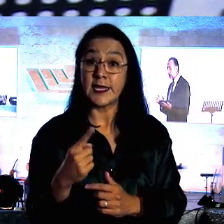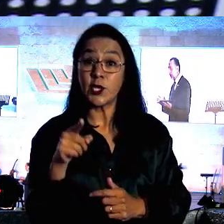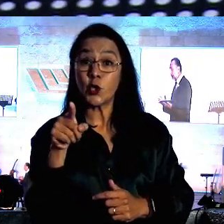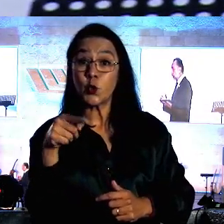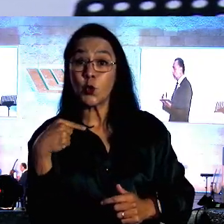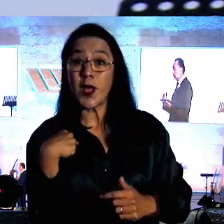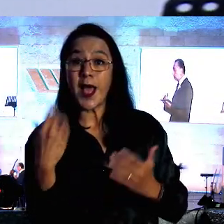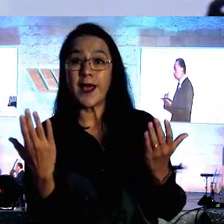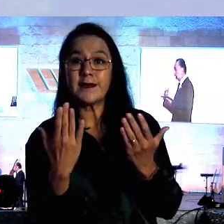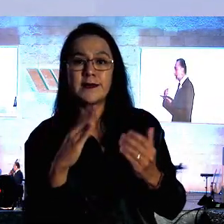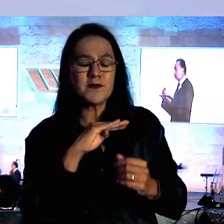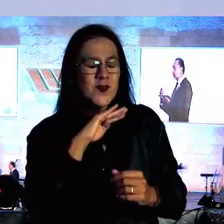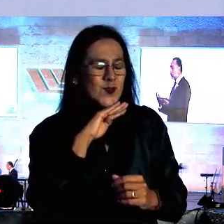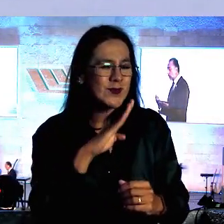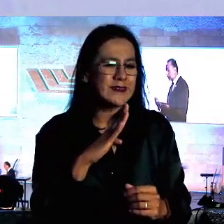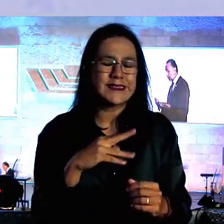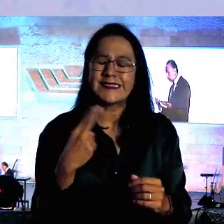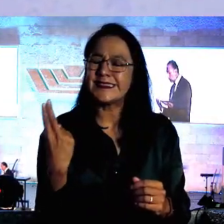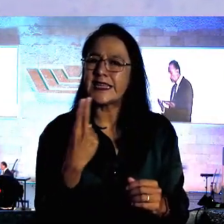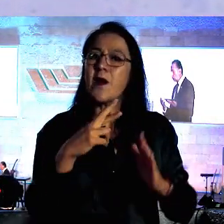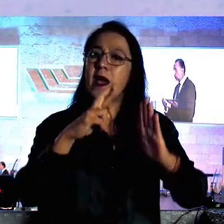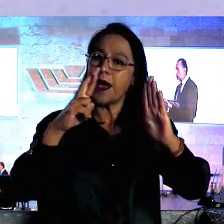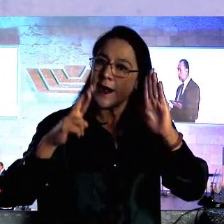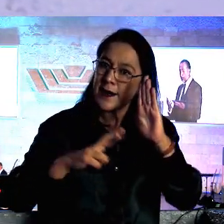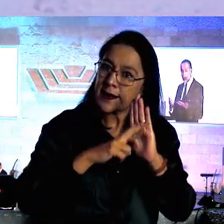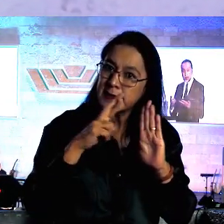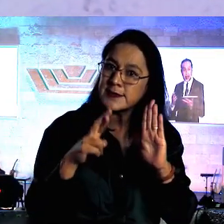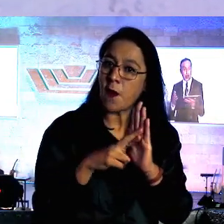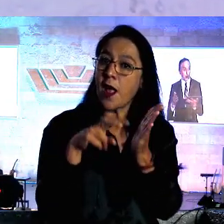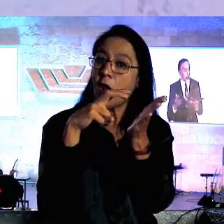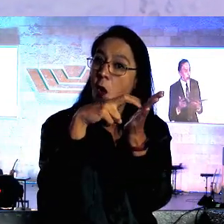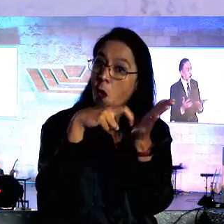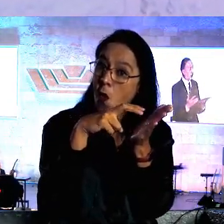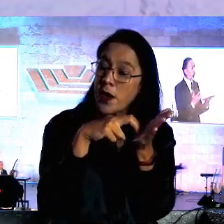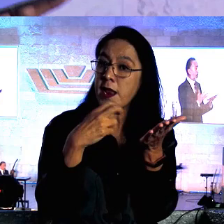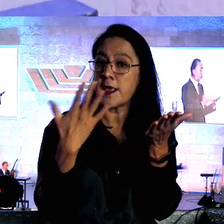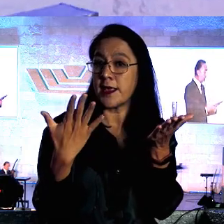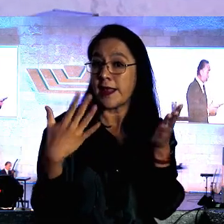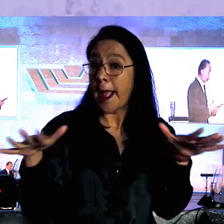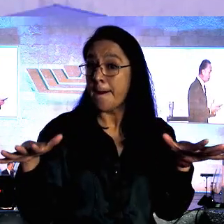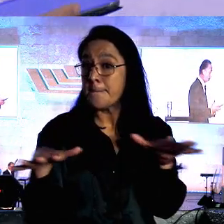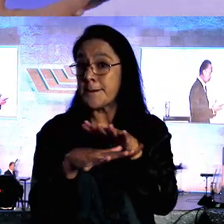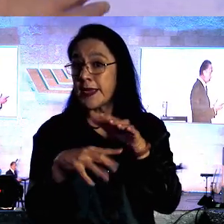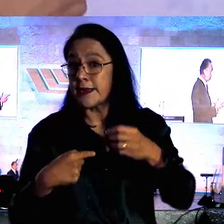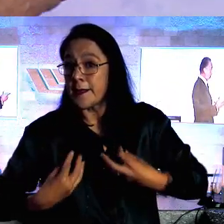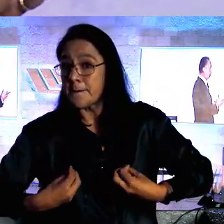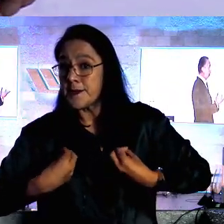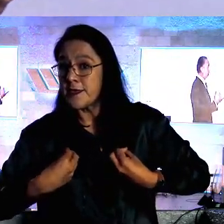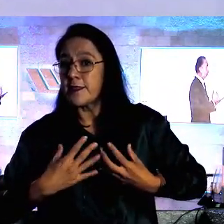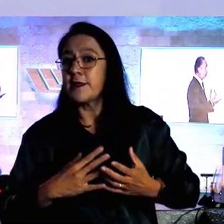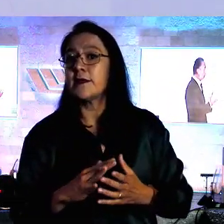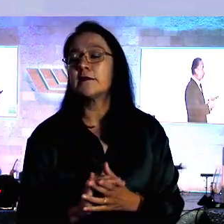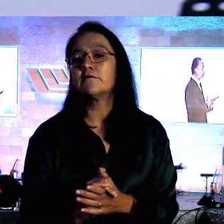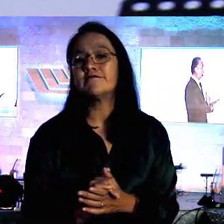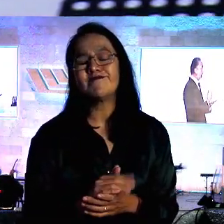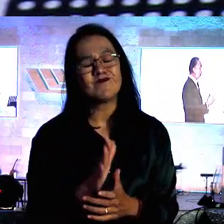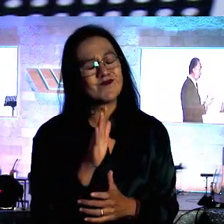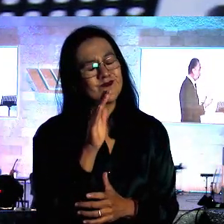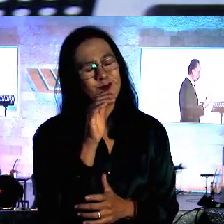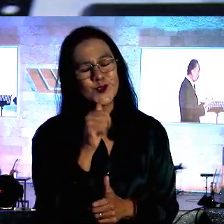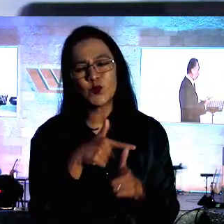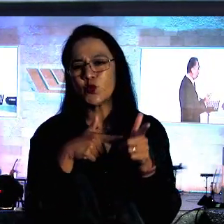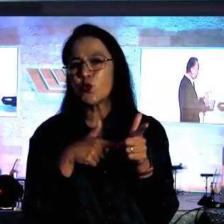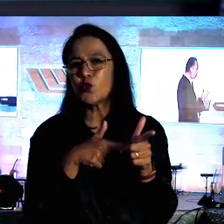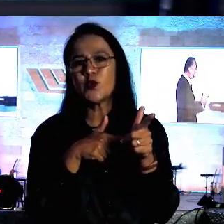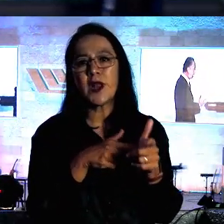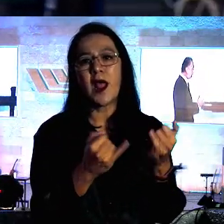mal, y algo tenemos que restaurar, algo tenemos que corregir, algo tenemos que cambiar. No podemos seguir haciendo